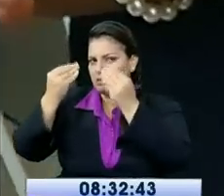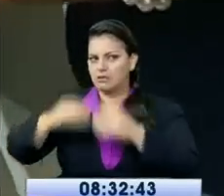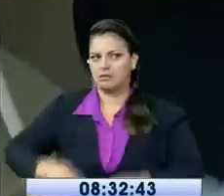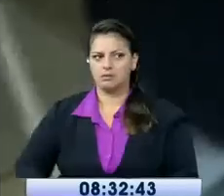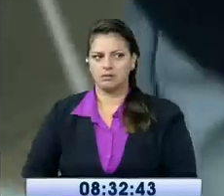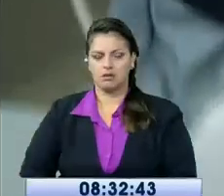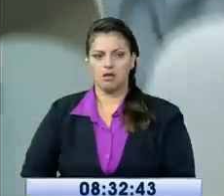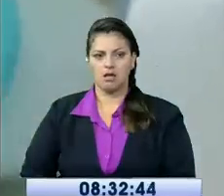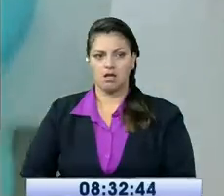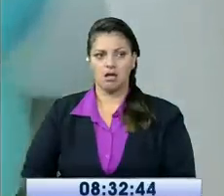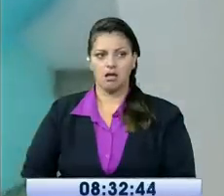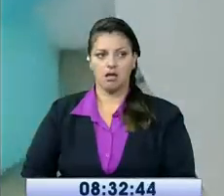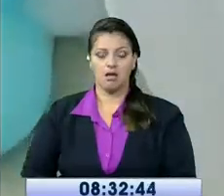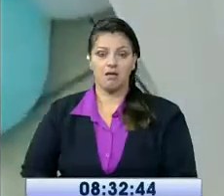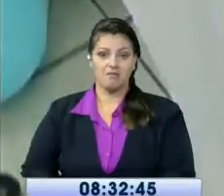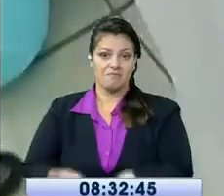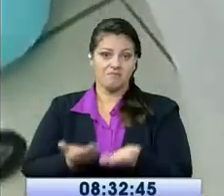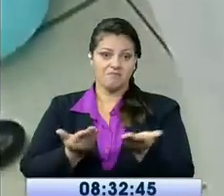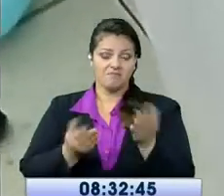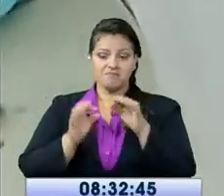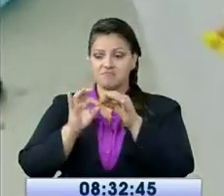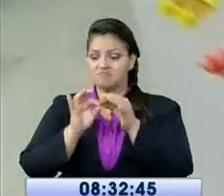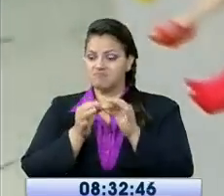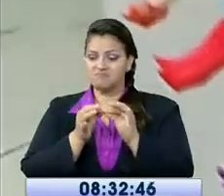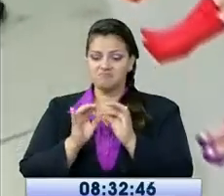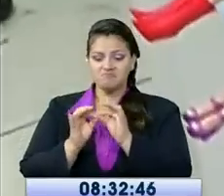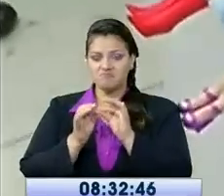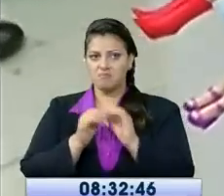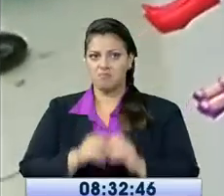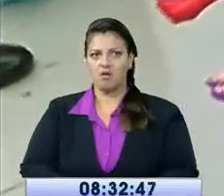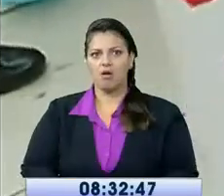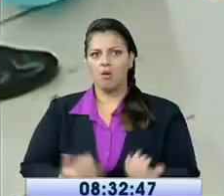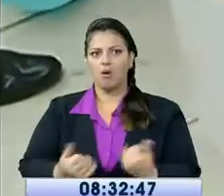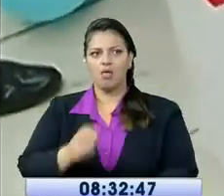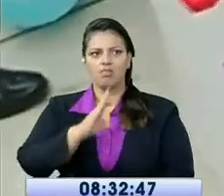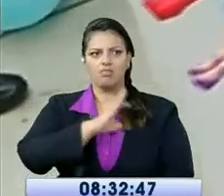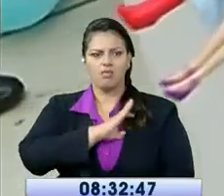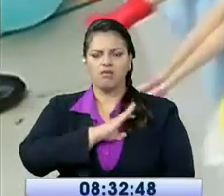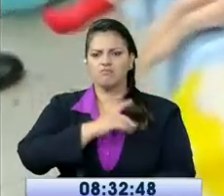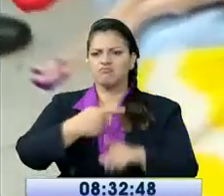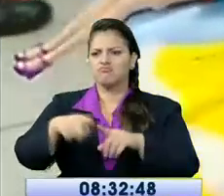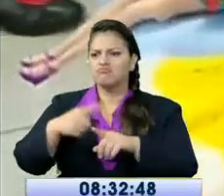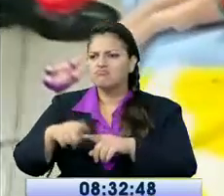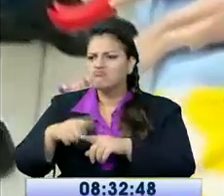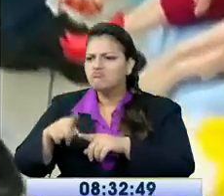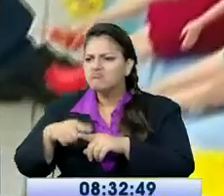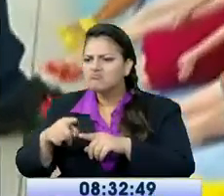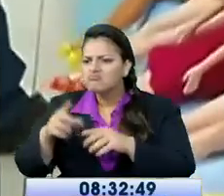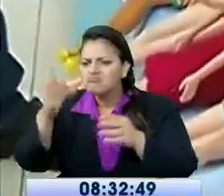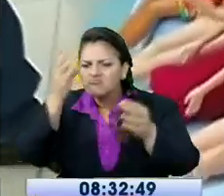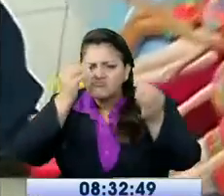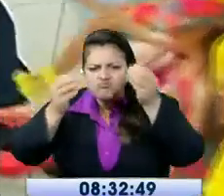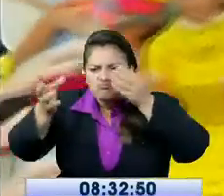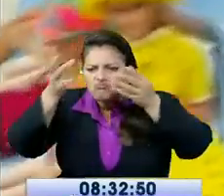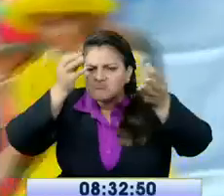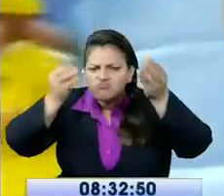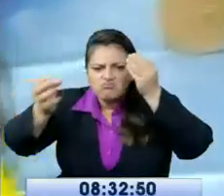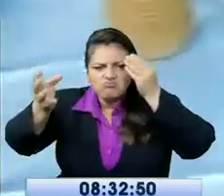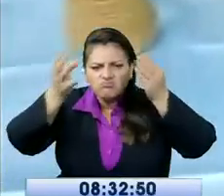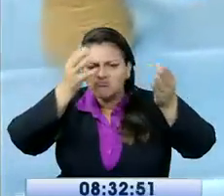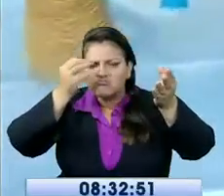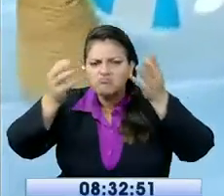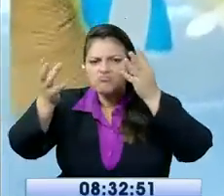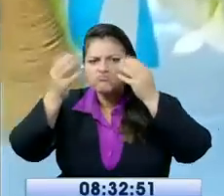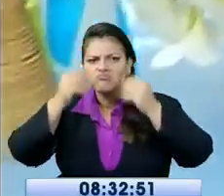del nuevo milenio, se podría decir, porque con tanta técnica que hay ahora, el tejido ha cogido auge justamente por